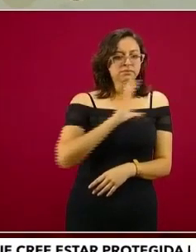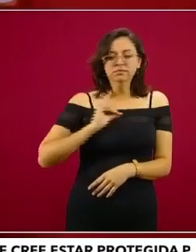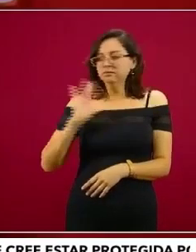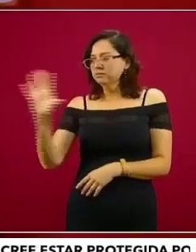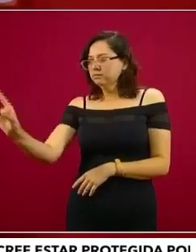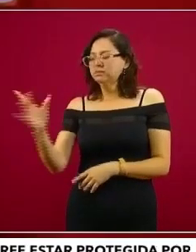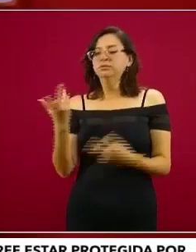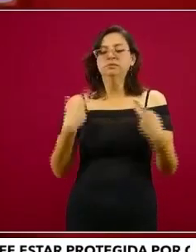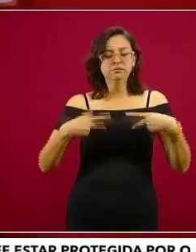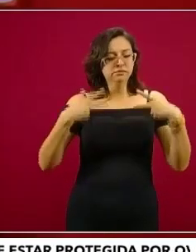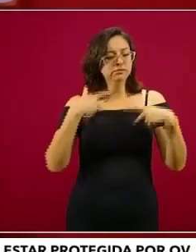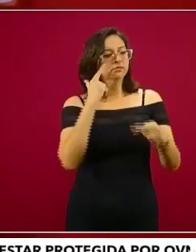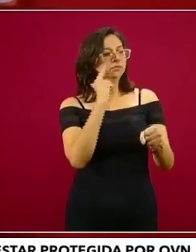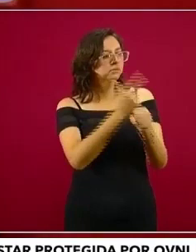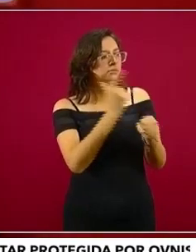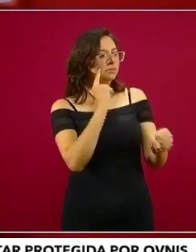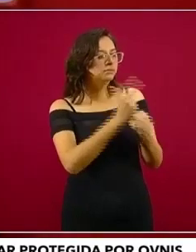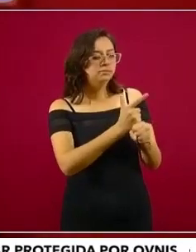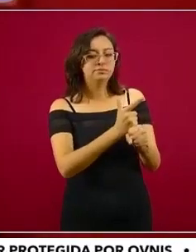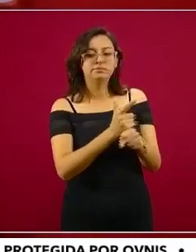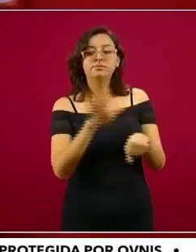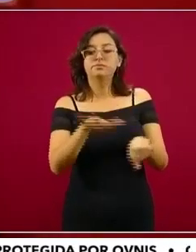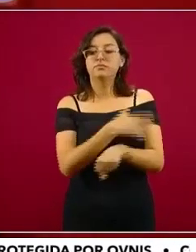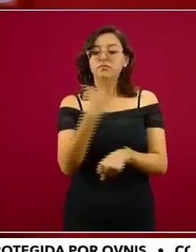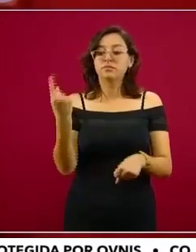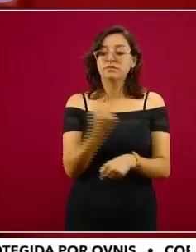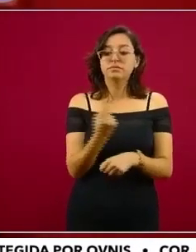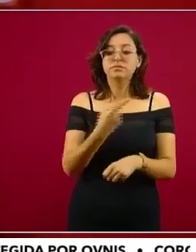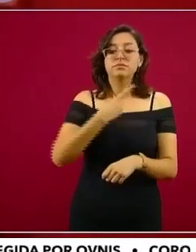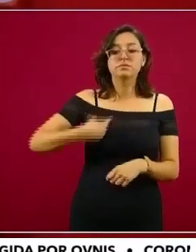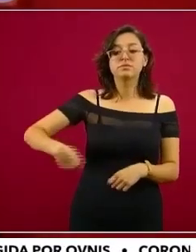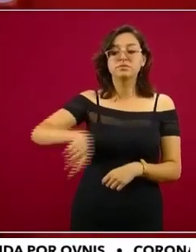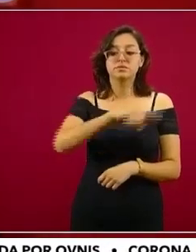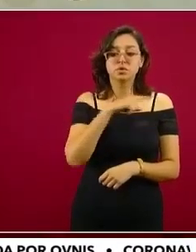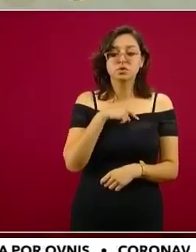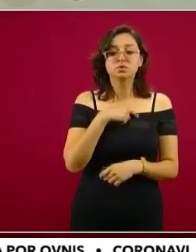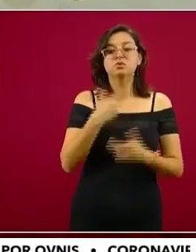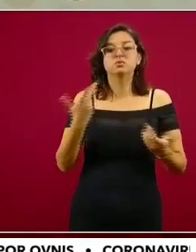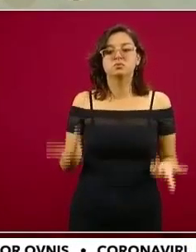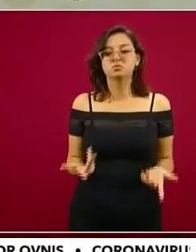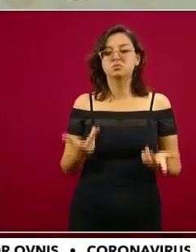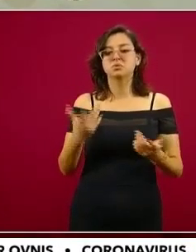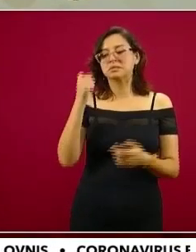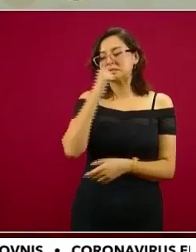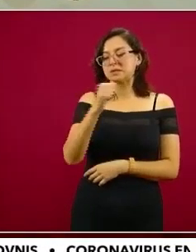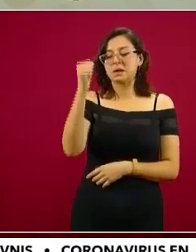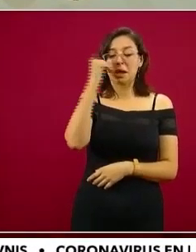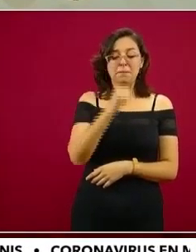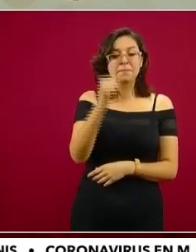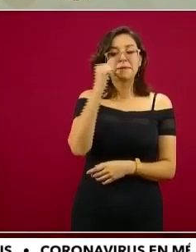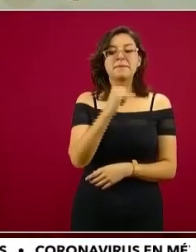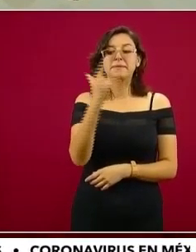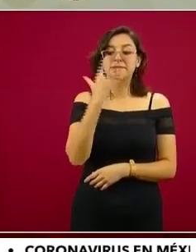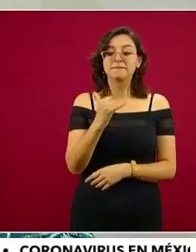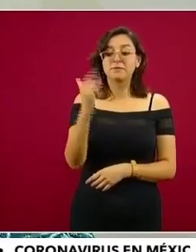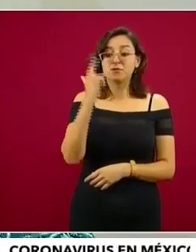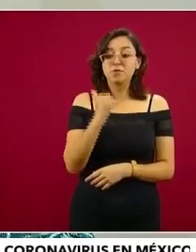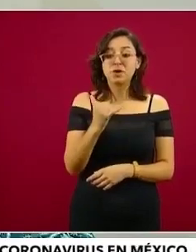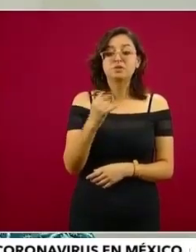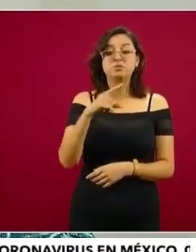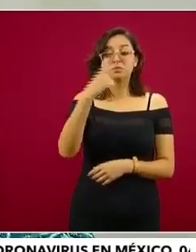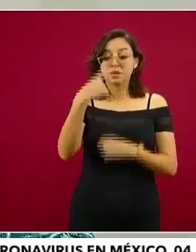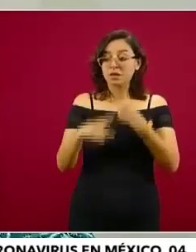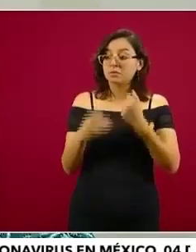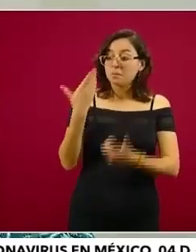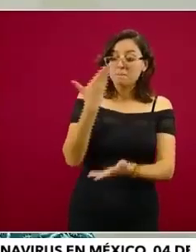o identificadas porque nosotros tratamos de dar en la mayor parte posible, dar solución a